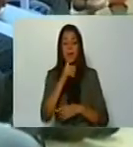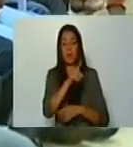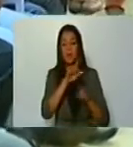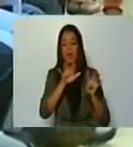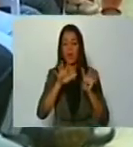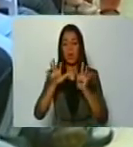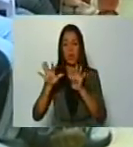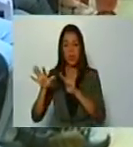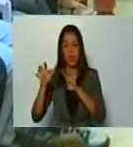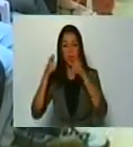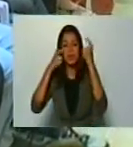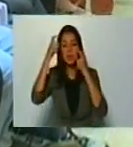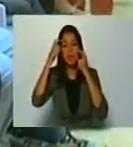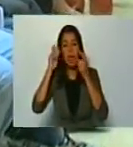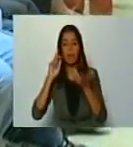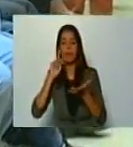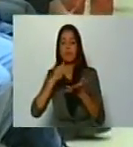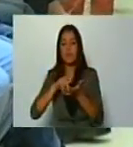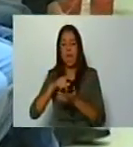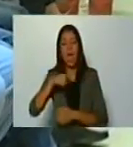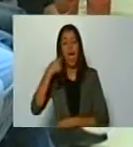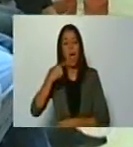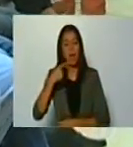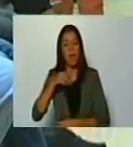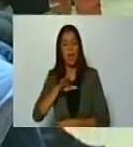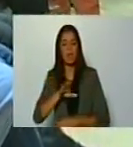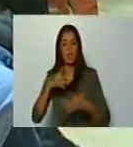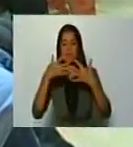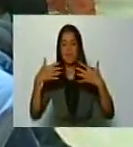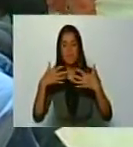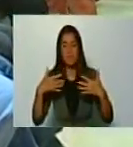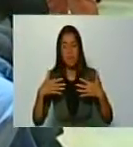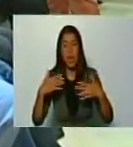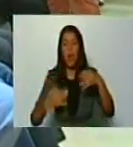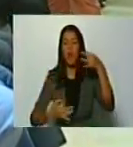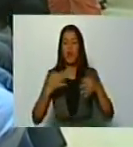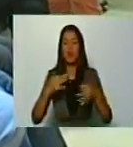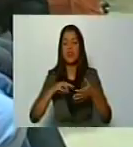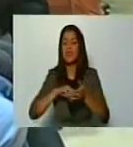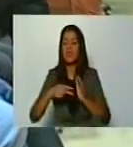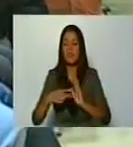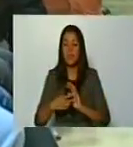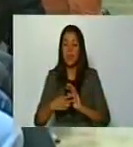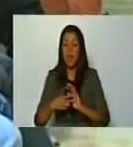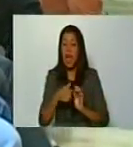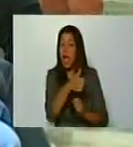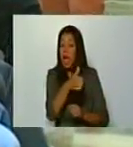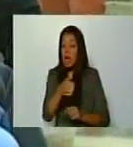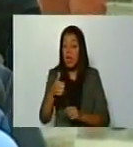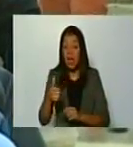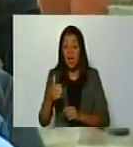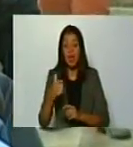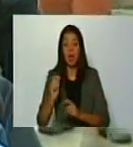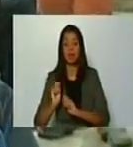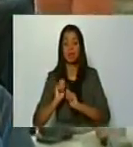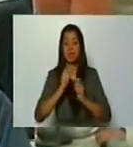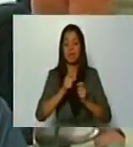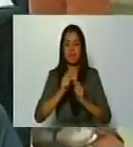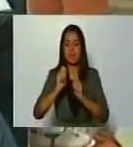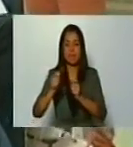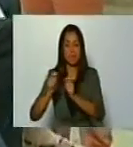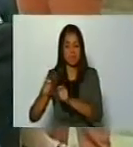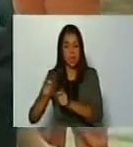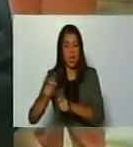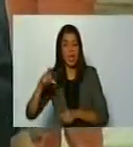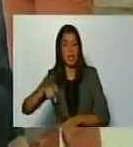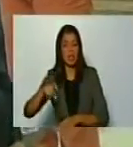presidente Chávez decía lo siguiente: la justicia es darle a cada quien lo que le corresponde, lo que necesita